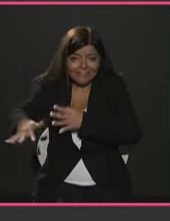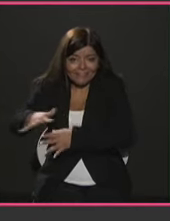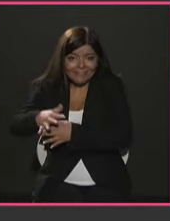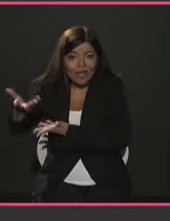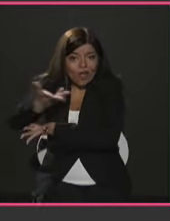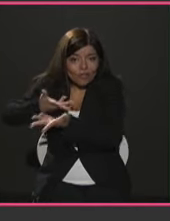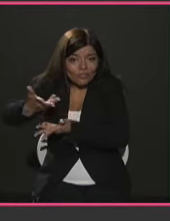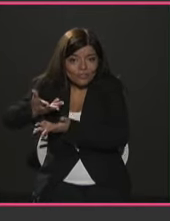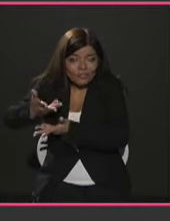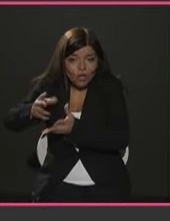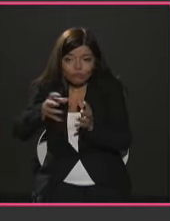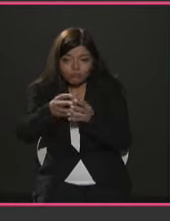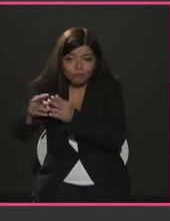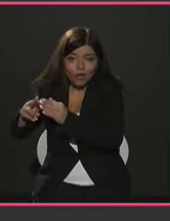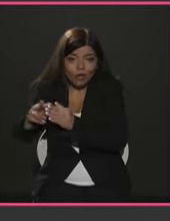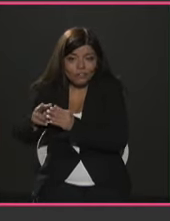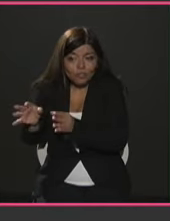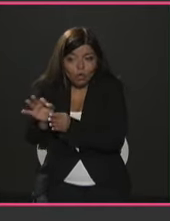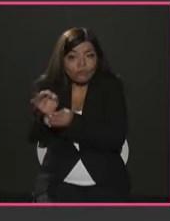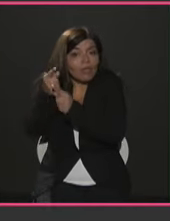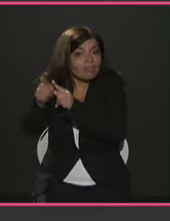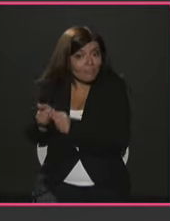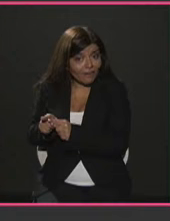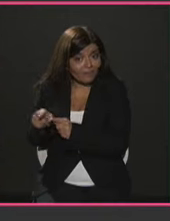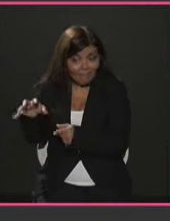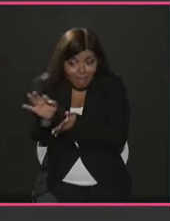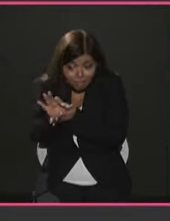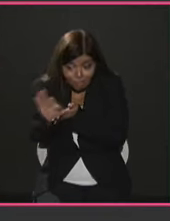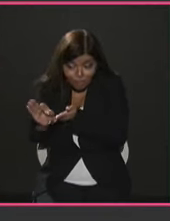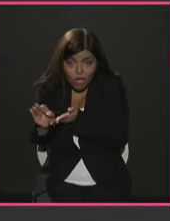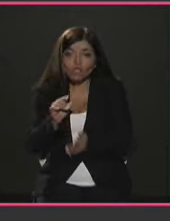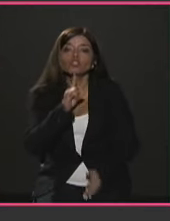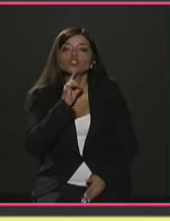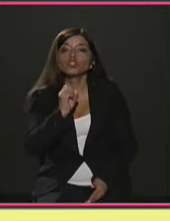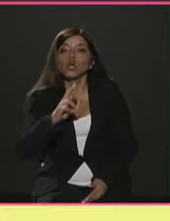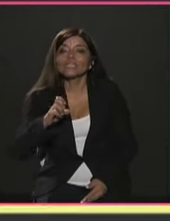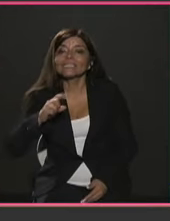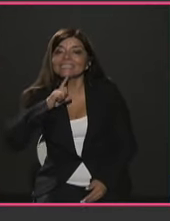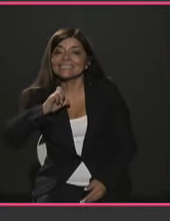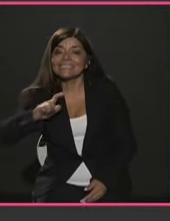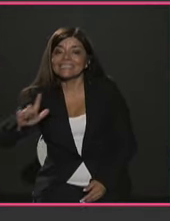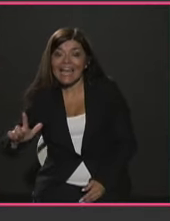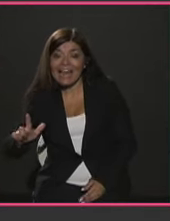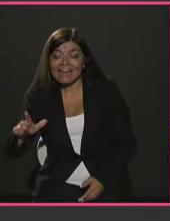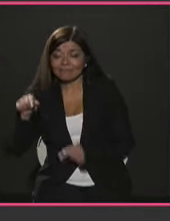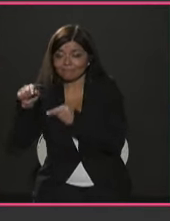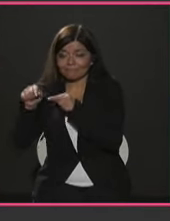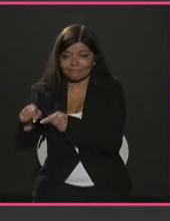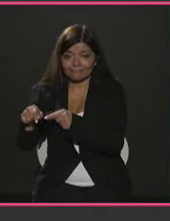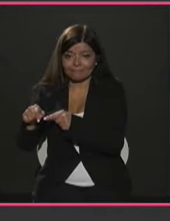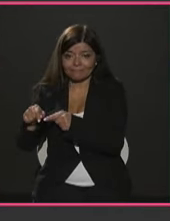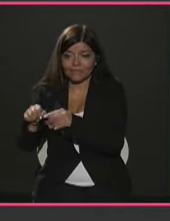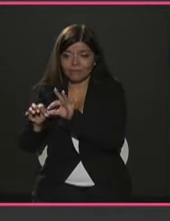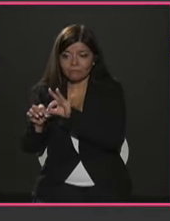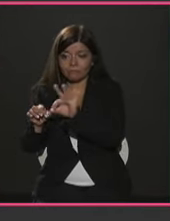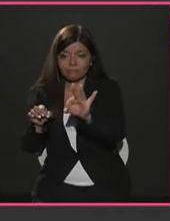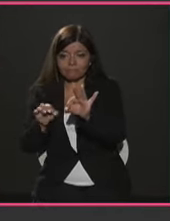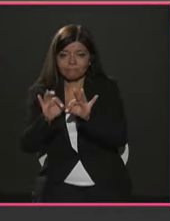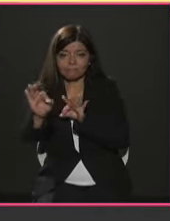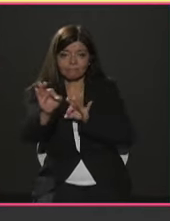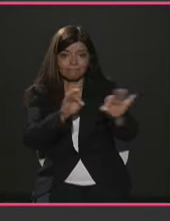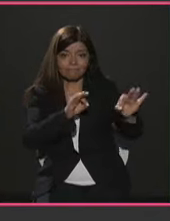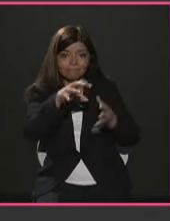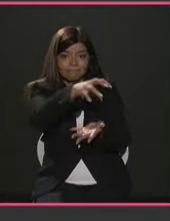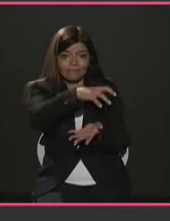interactuar entre sus vecinos bueno imaginemos Esto multiplicado por millones en un contexto obviamente de ciudades mucho